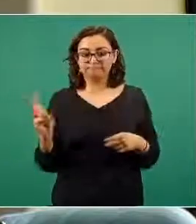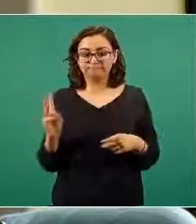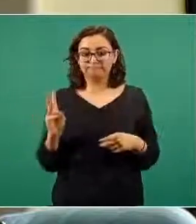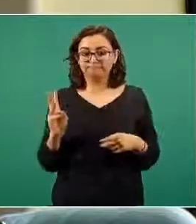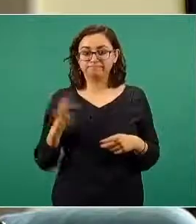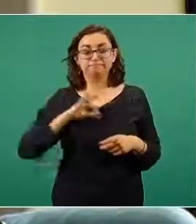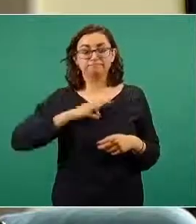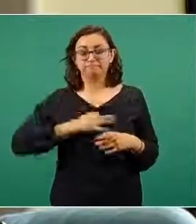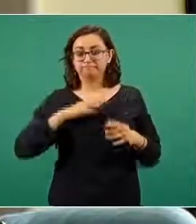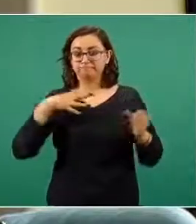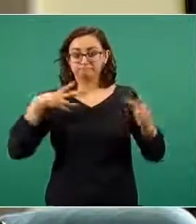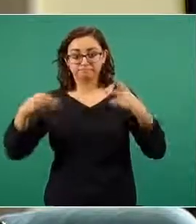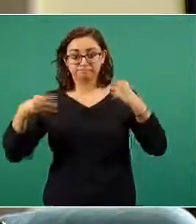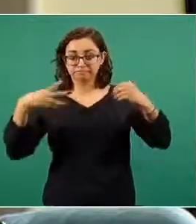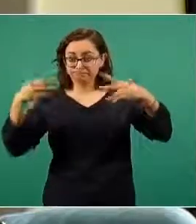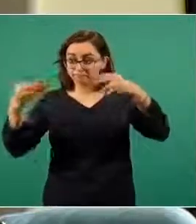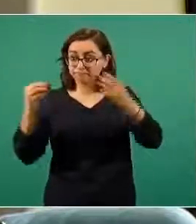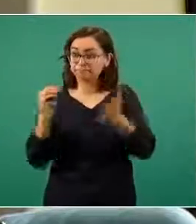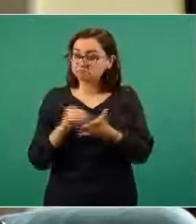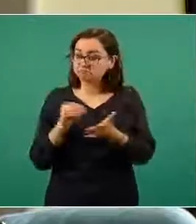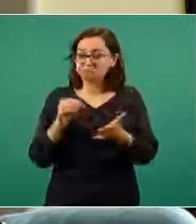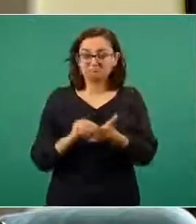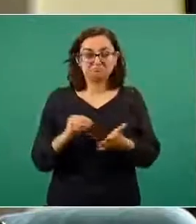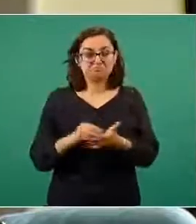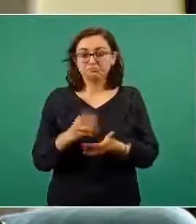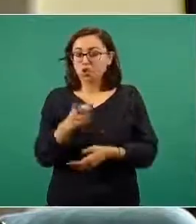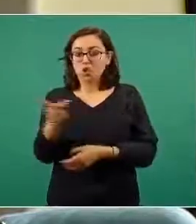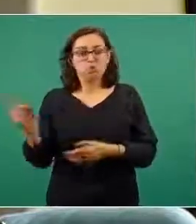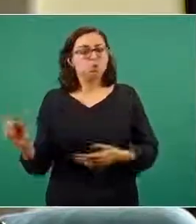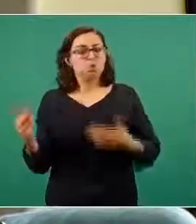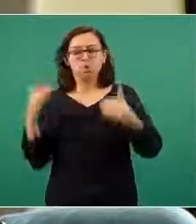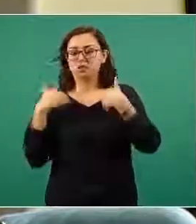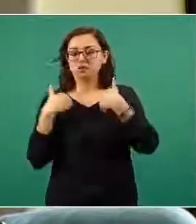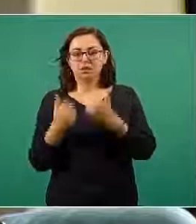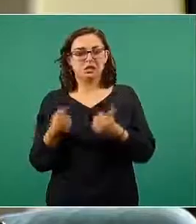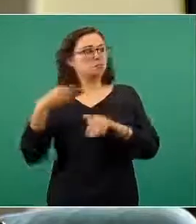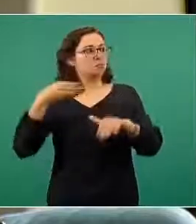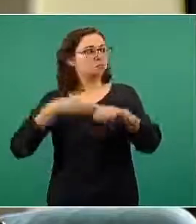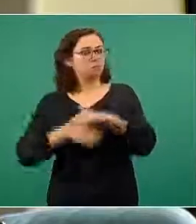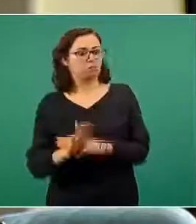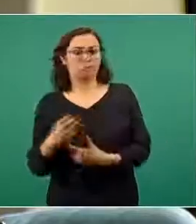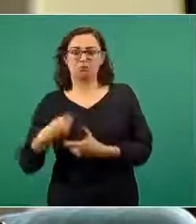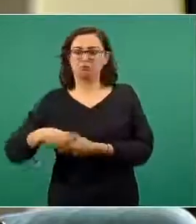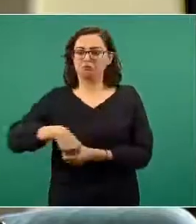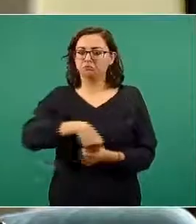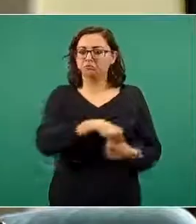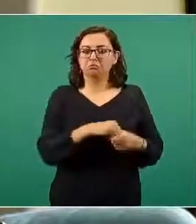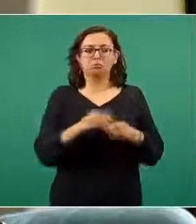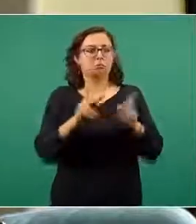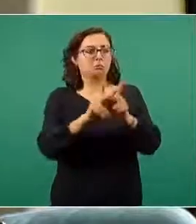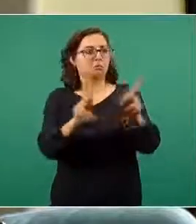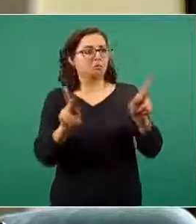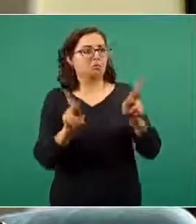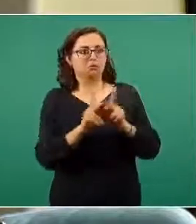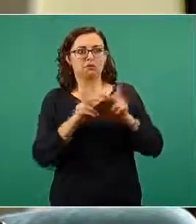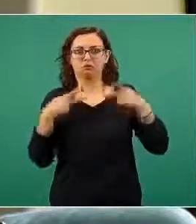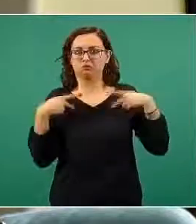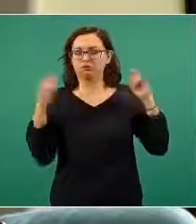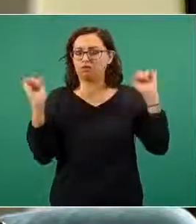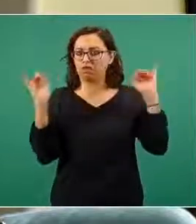la pandemia aún sigue. Sí, ya el metro está lleno, ya centros comerciales están